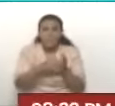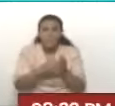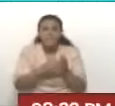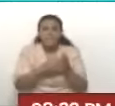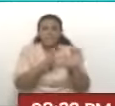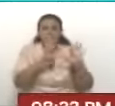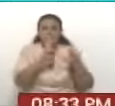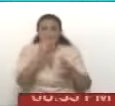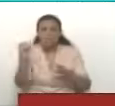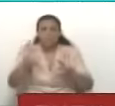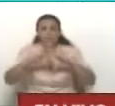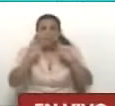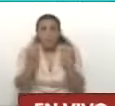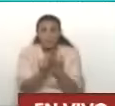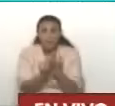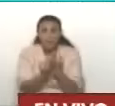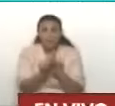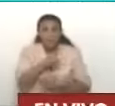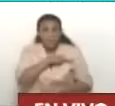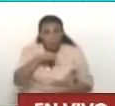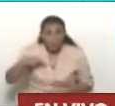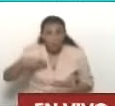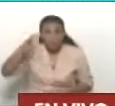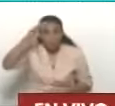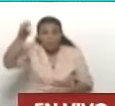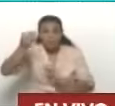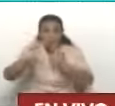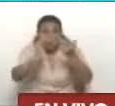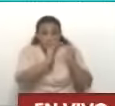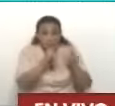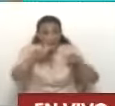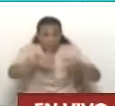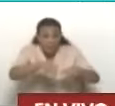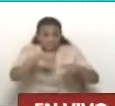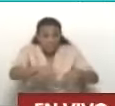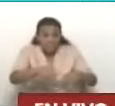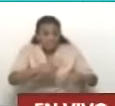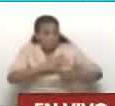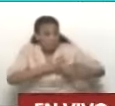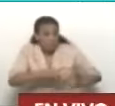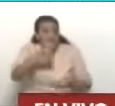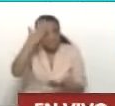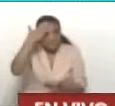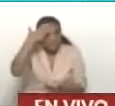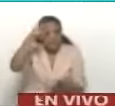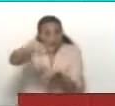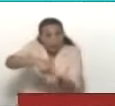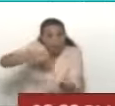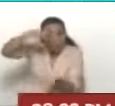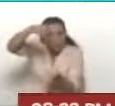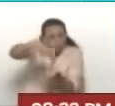4.700 familias. Pero nosotros como consejo comunal de vocación agrícola,